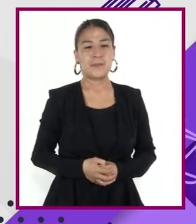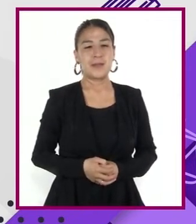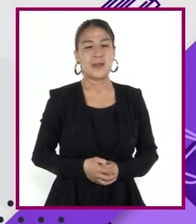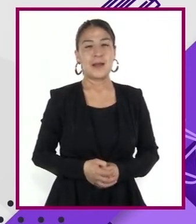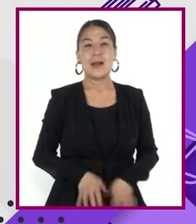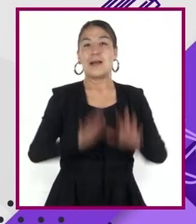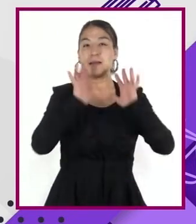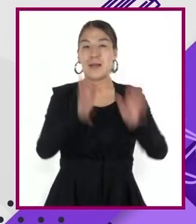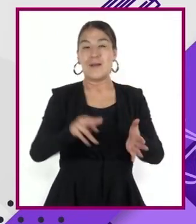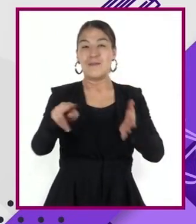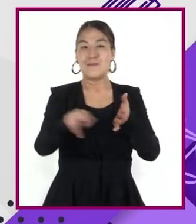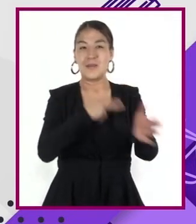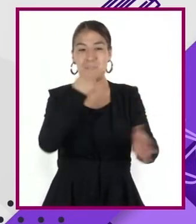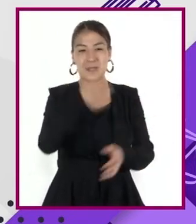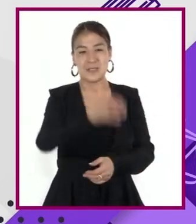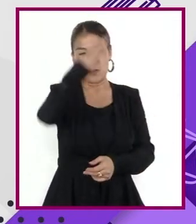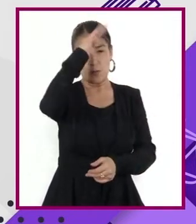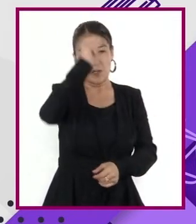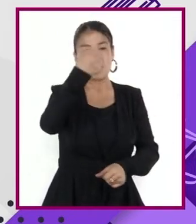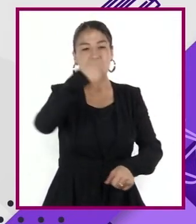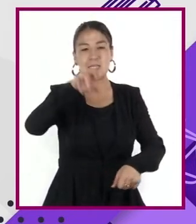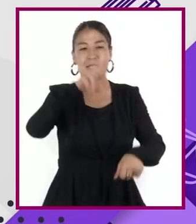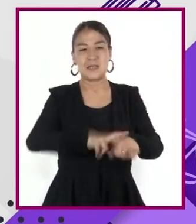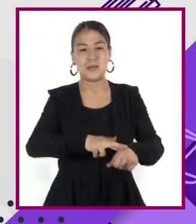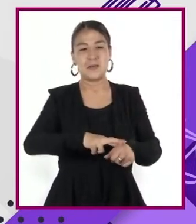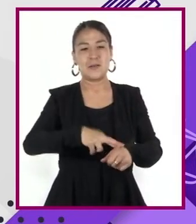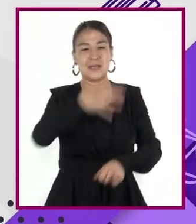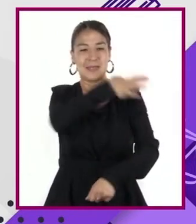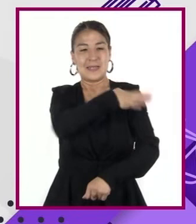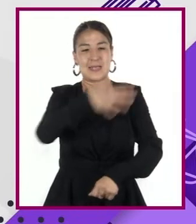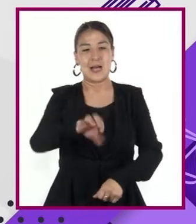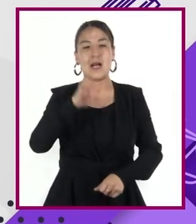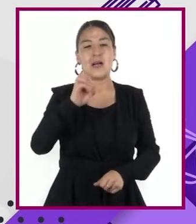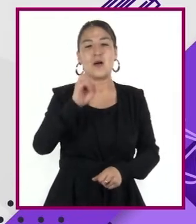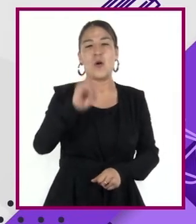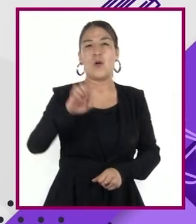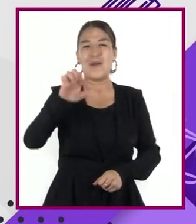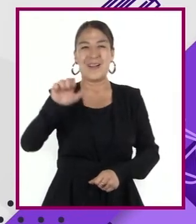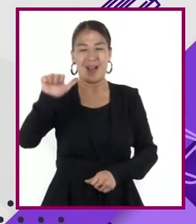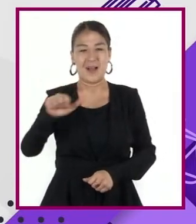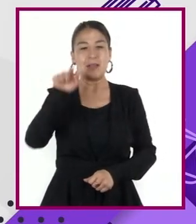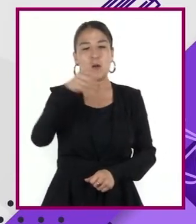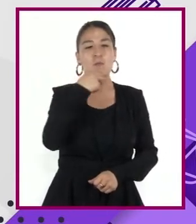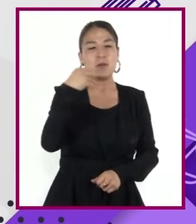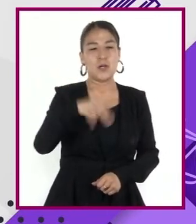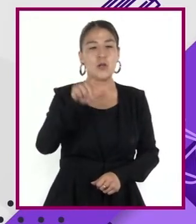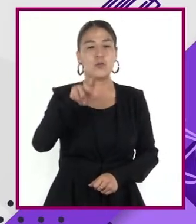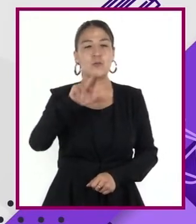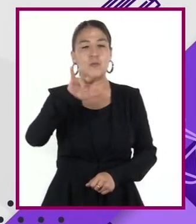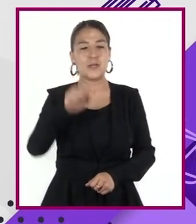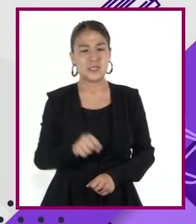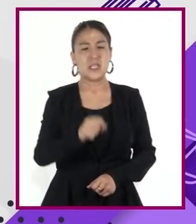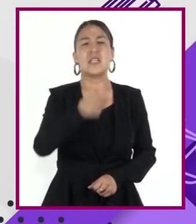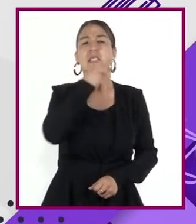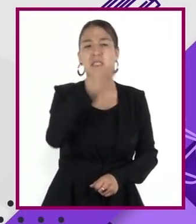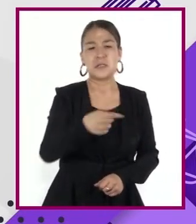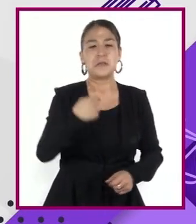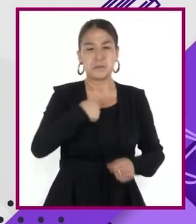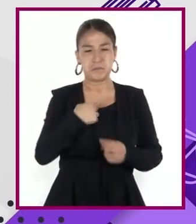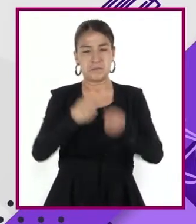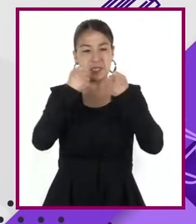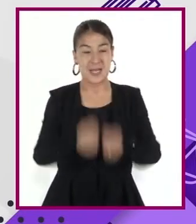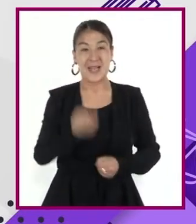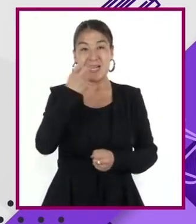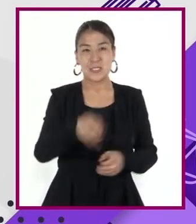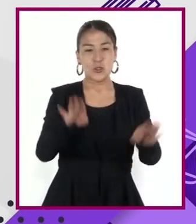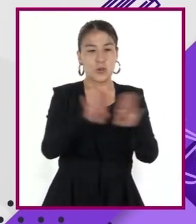Tras la firma del acuerdo, el secretario general de la OEA, Luis Almagro, dijo: "Estoy seguro de que esta nueva